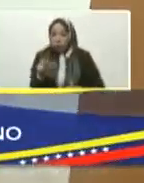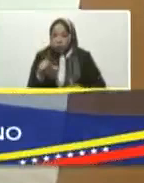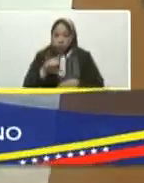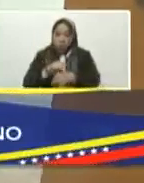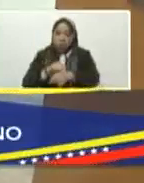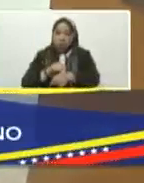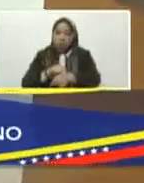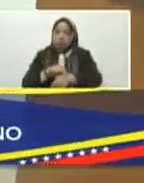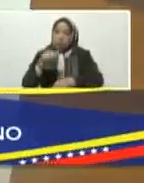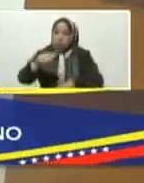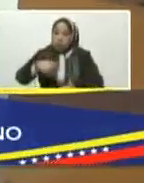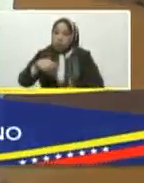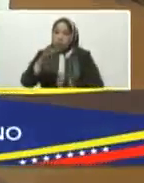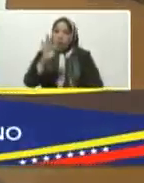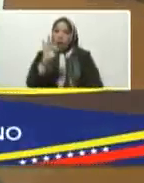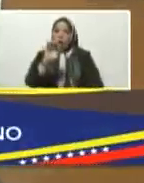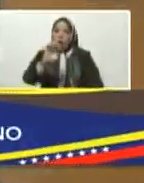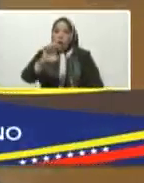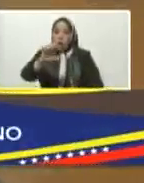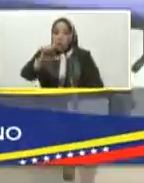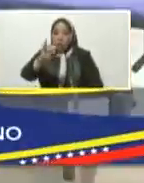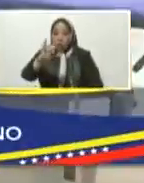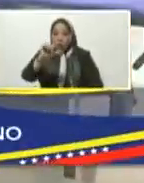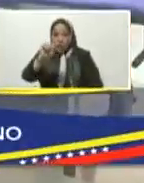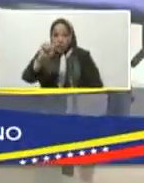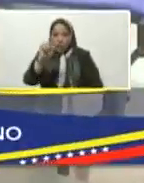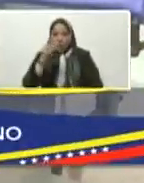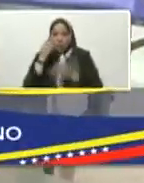de este hospital de Guacara.